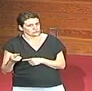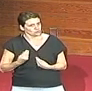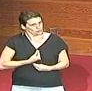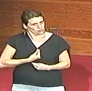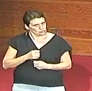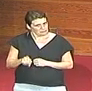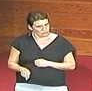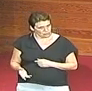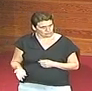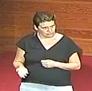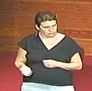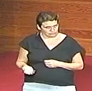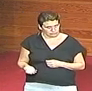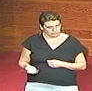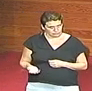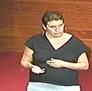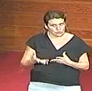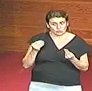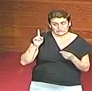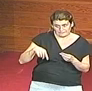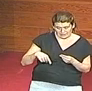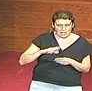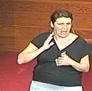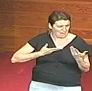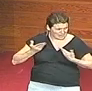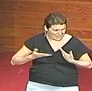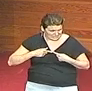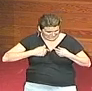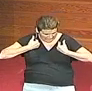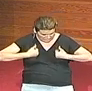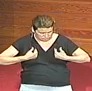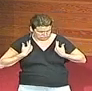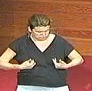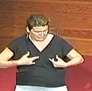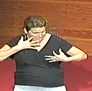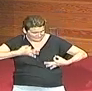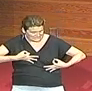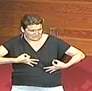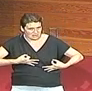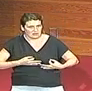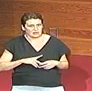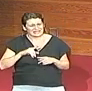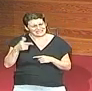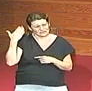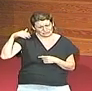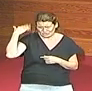van acompañadas de amenazas a la seguridad física y todo esto, insisto, está pasando en suelo europeo desde hace años.